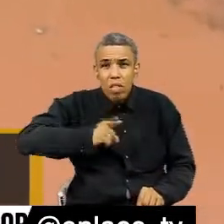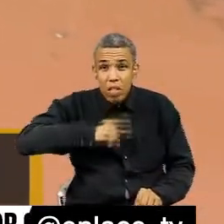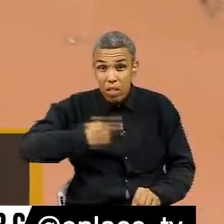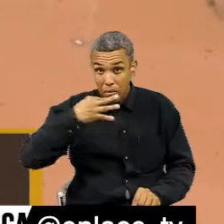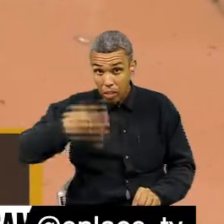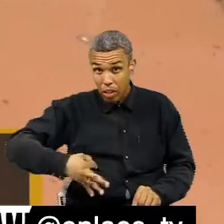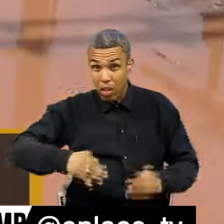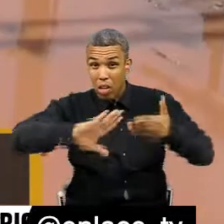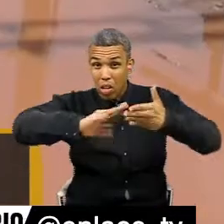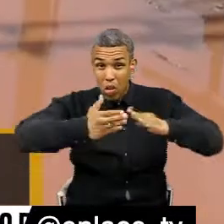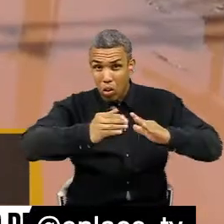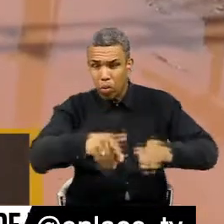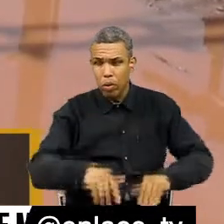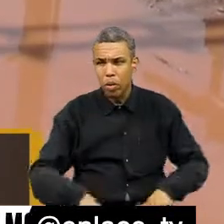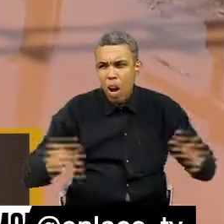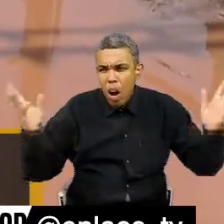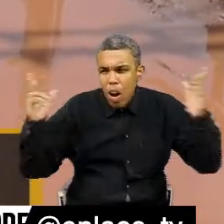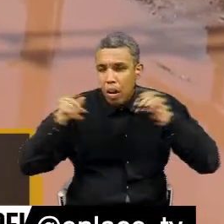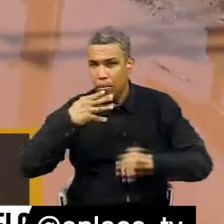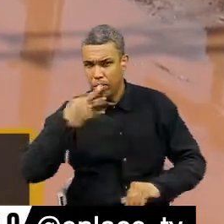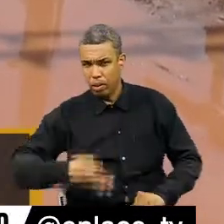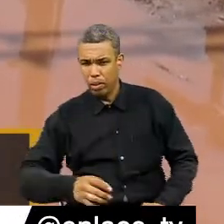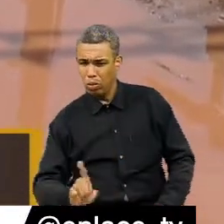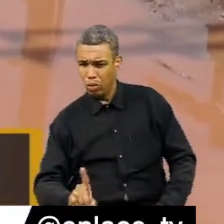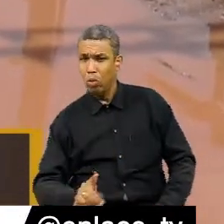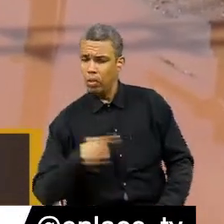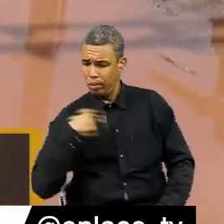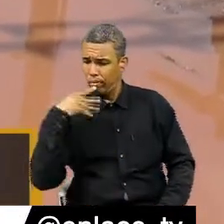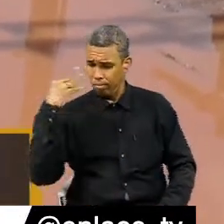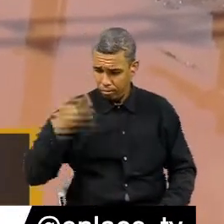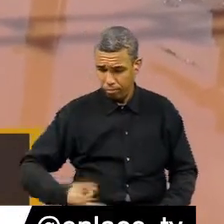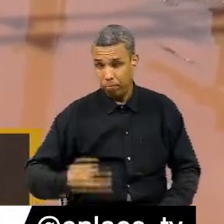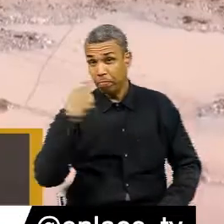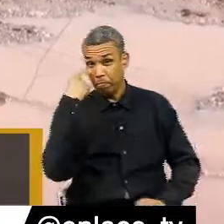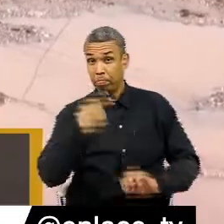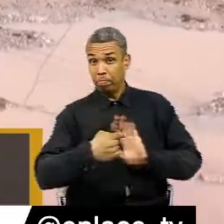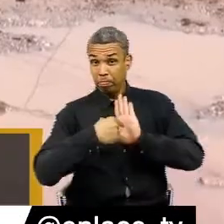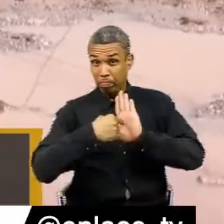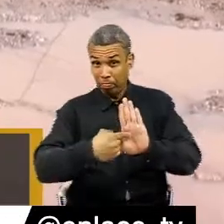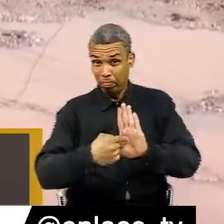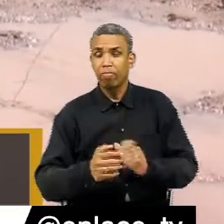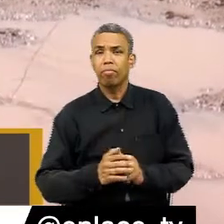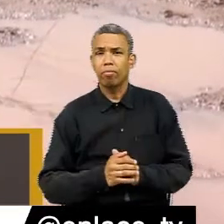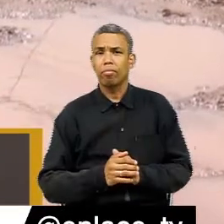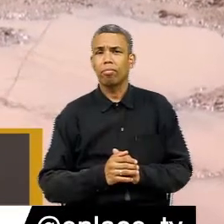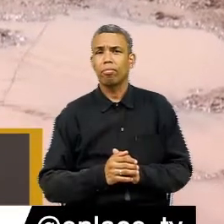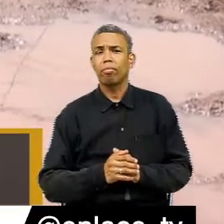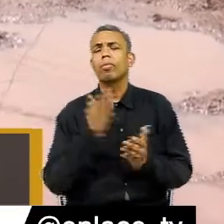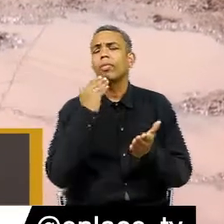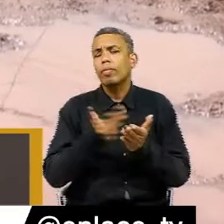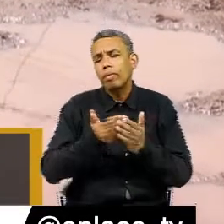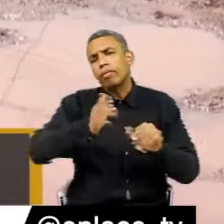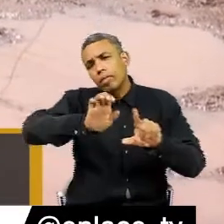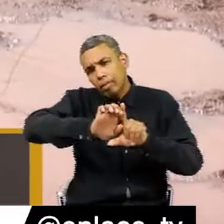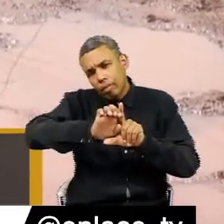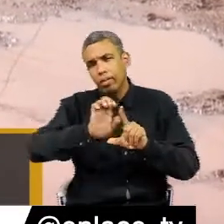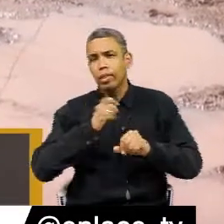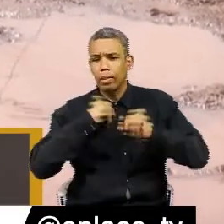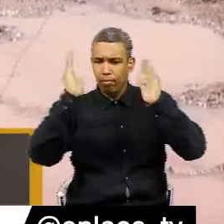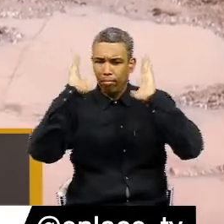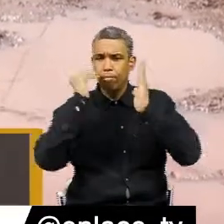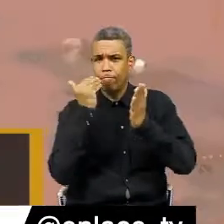que la resolución que nosotros tenemos es falso. Y yo desde aquí quiero pues agradecerle al medio de comunicación por habernos prestado atención